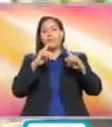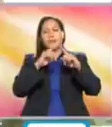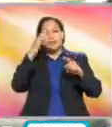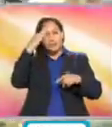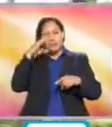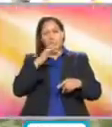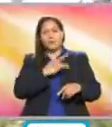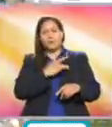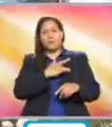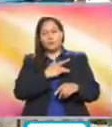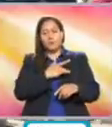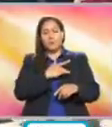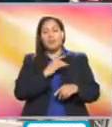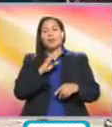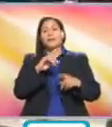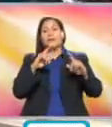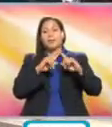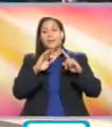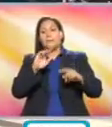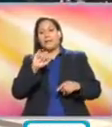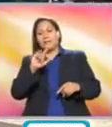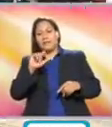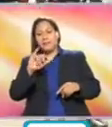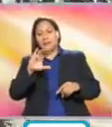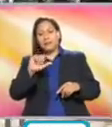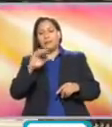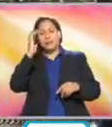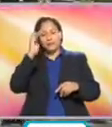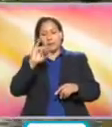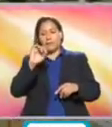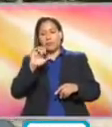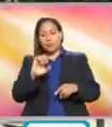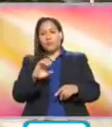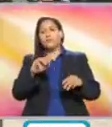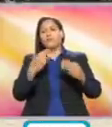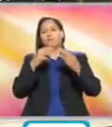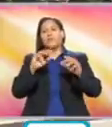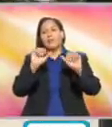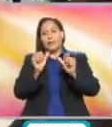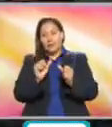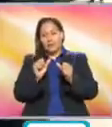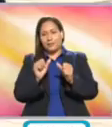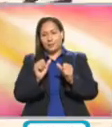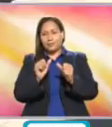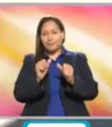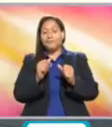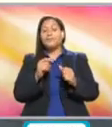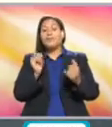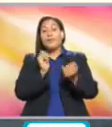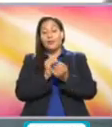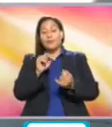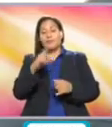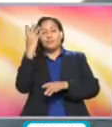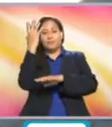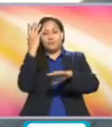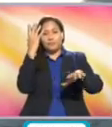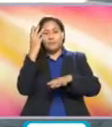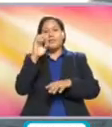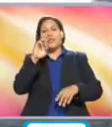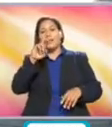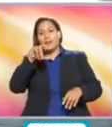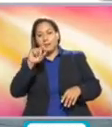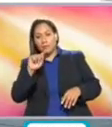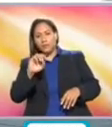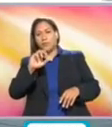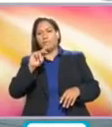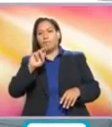del Sagrado Corazón y Basílica de San José, el mercado de artesanías y por supuesto este jardín de don Ernesto